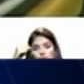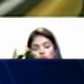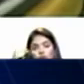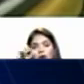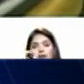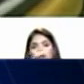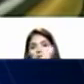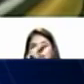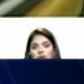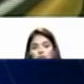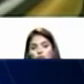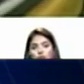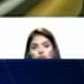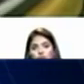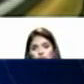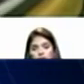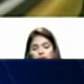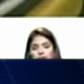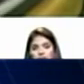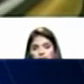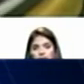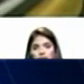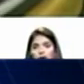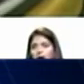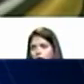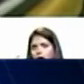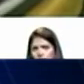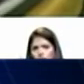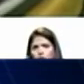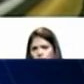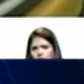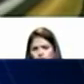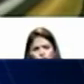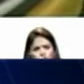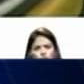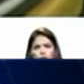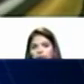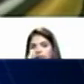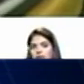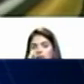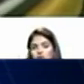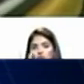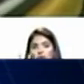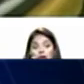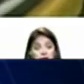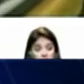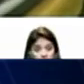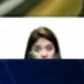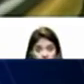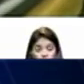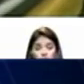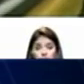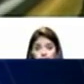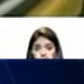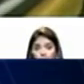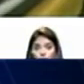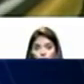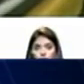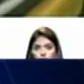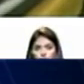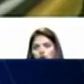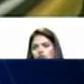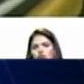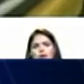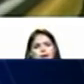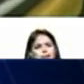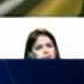Asamblea Nacional Constituyente, tal como él lo había anunciado al país. Una vez instalada la Asamblea Constituyente, yo iré a